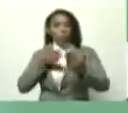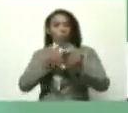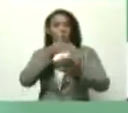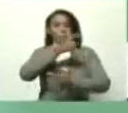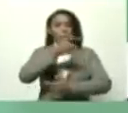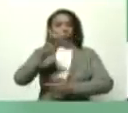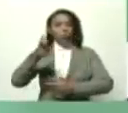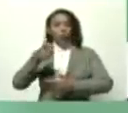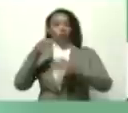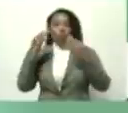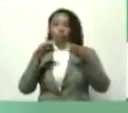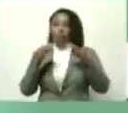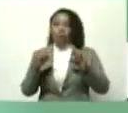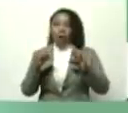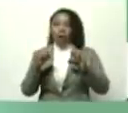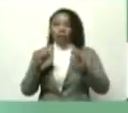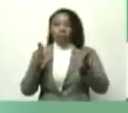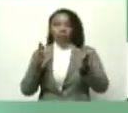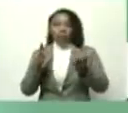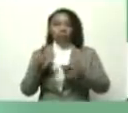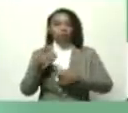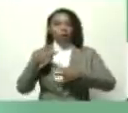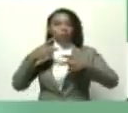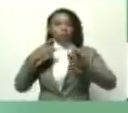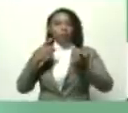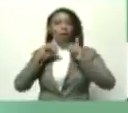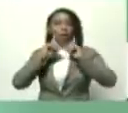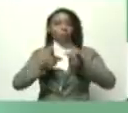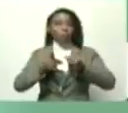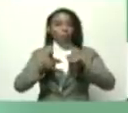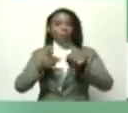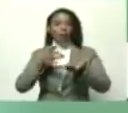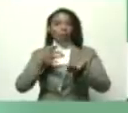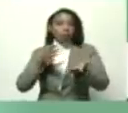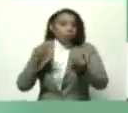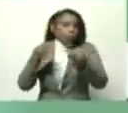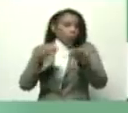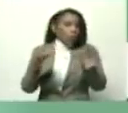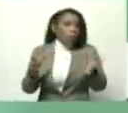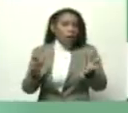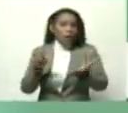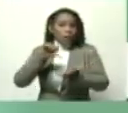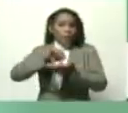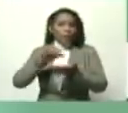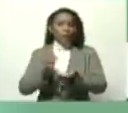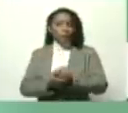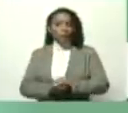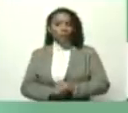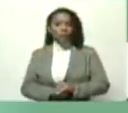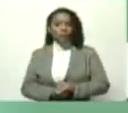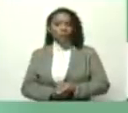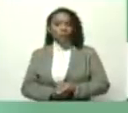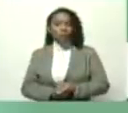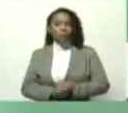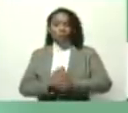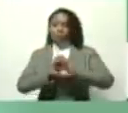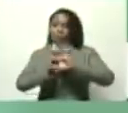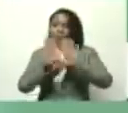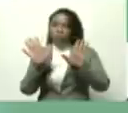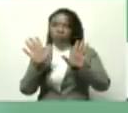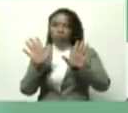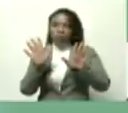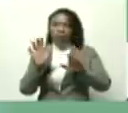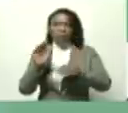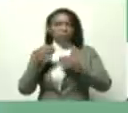ciudadanos normales, transeúntes en la autopista regional del centro. Claro,